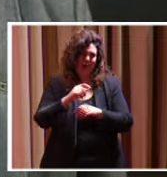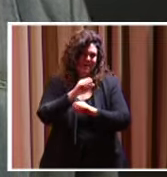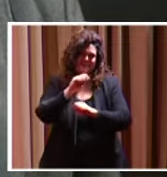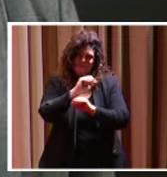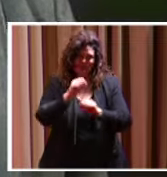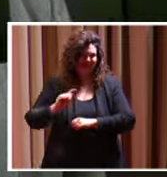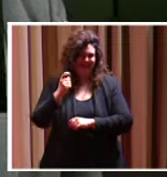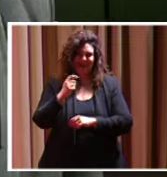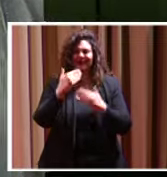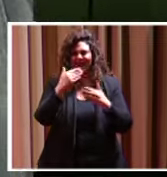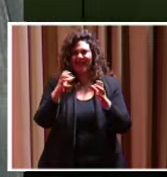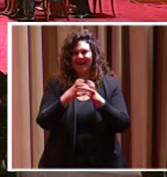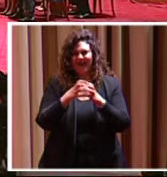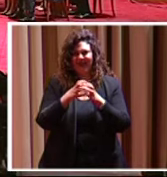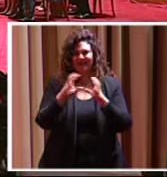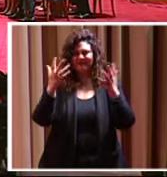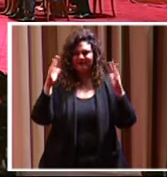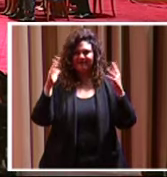Gracias, Granada.